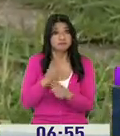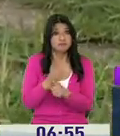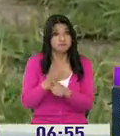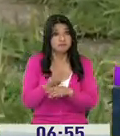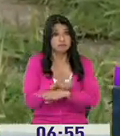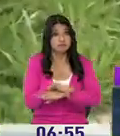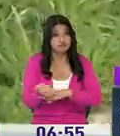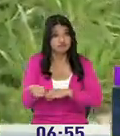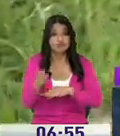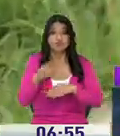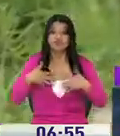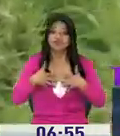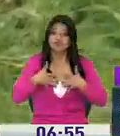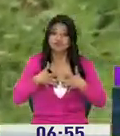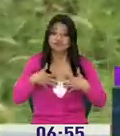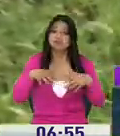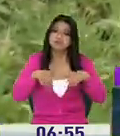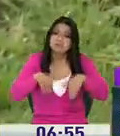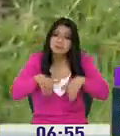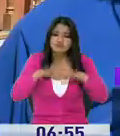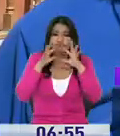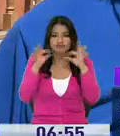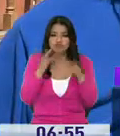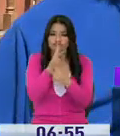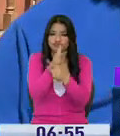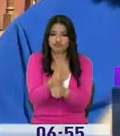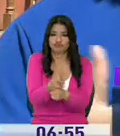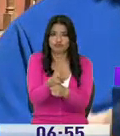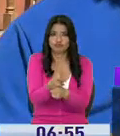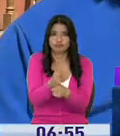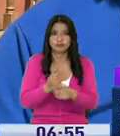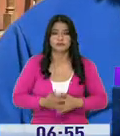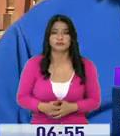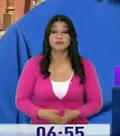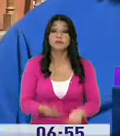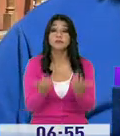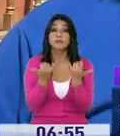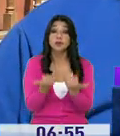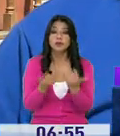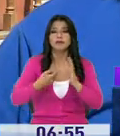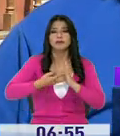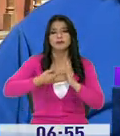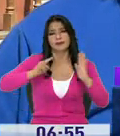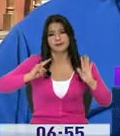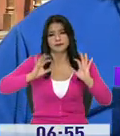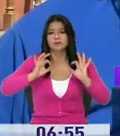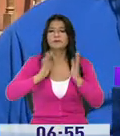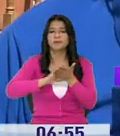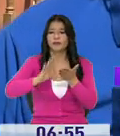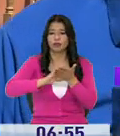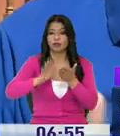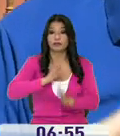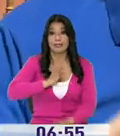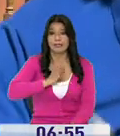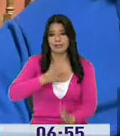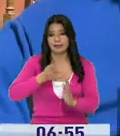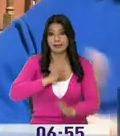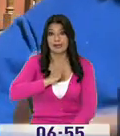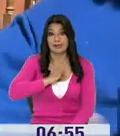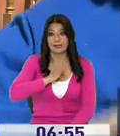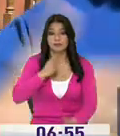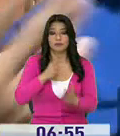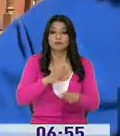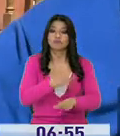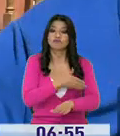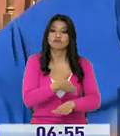para proteger a las mascotas de casa ahora mismo hay técnicas que se mencionan desde música para los